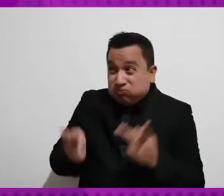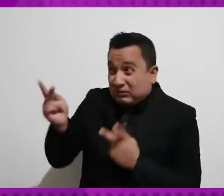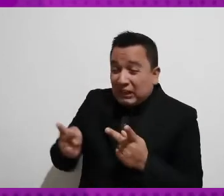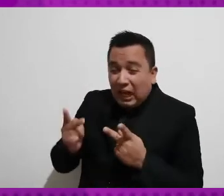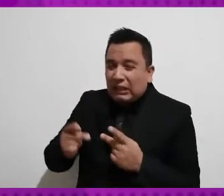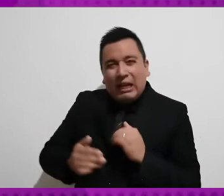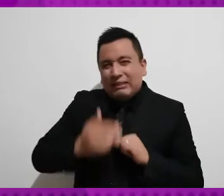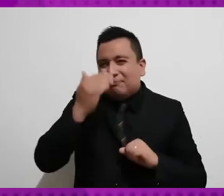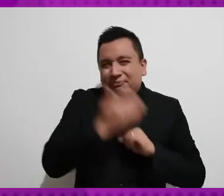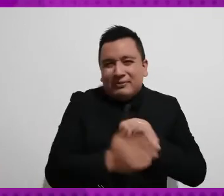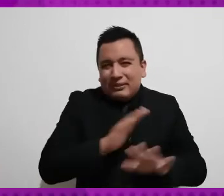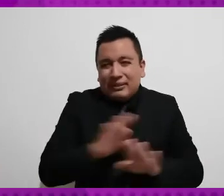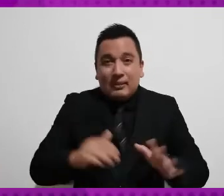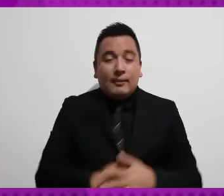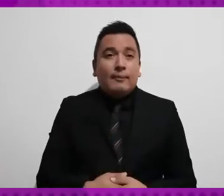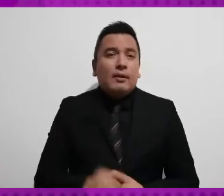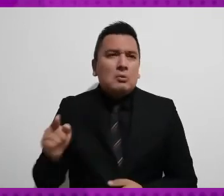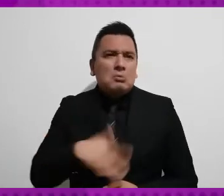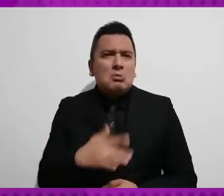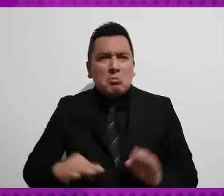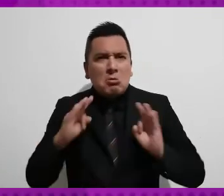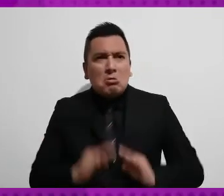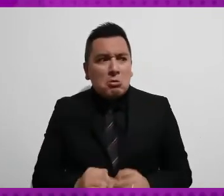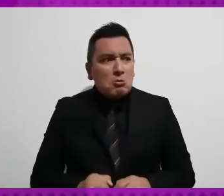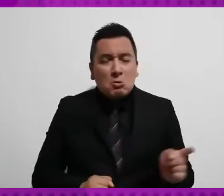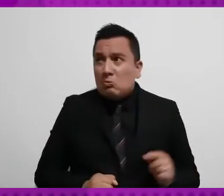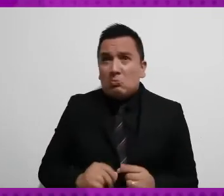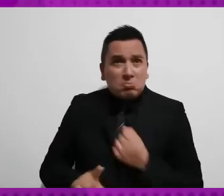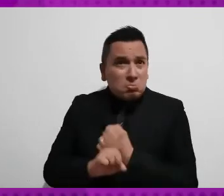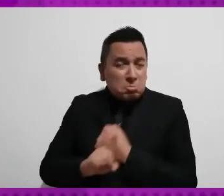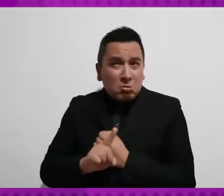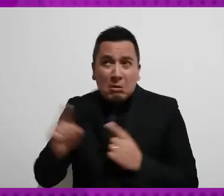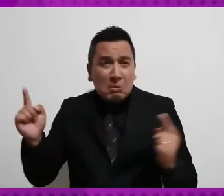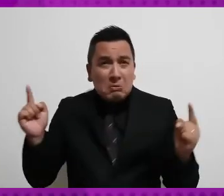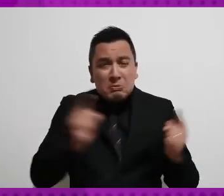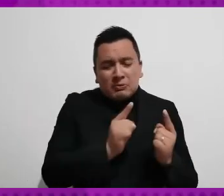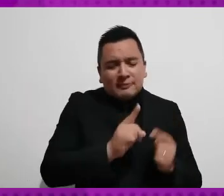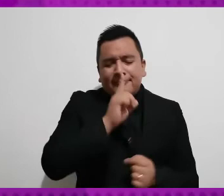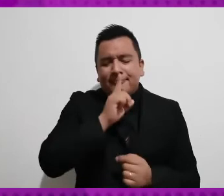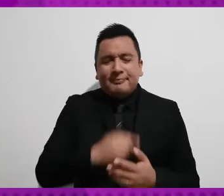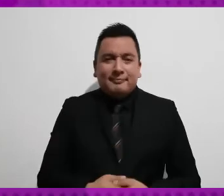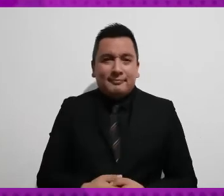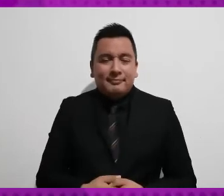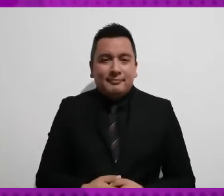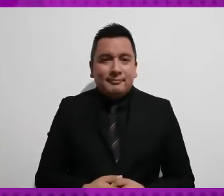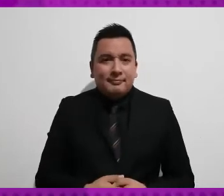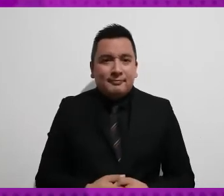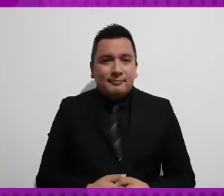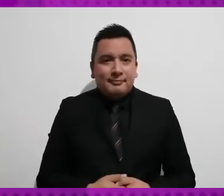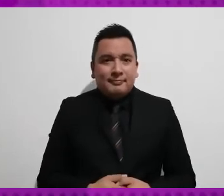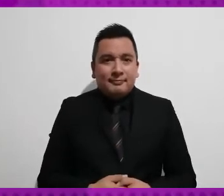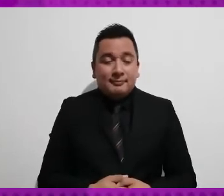llegan, esto no va a pasar. Y evitaremos esa incomodidad que sí se presentaba.